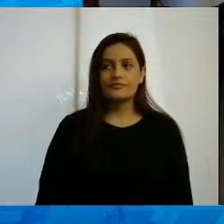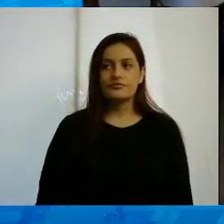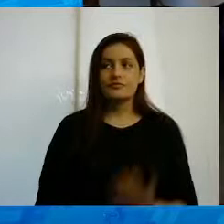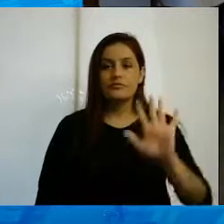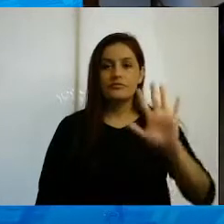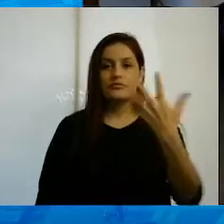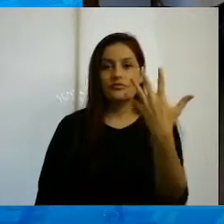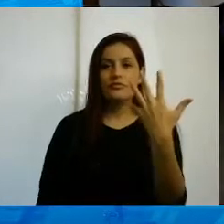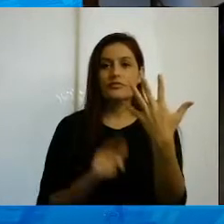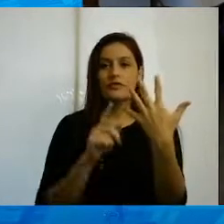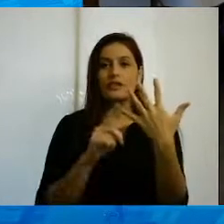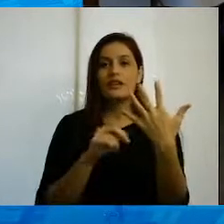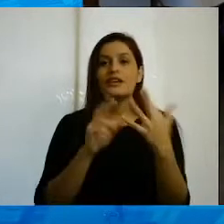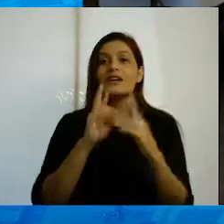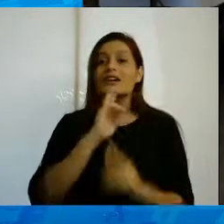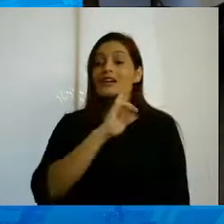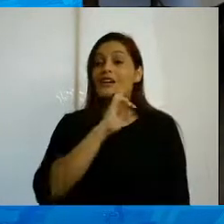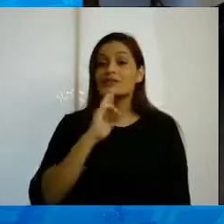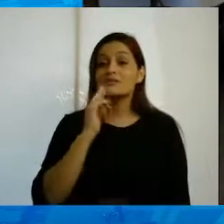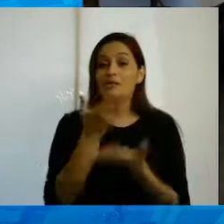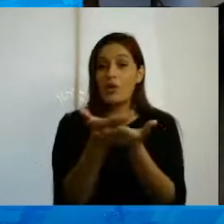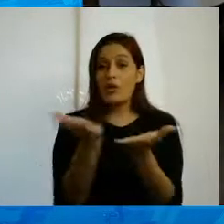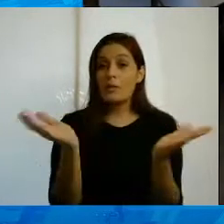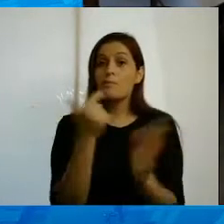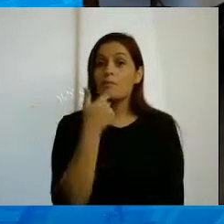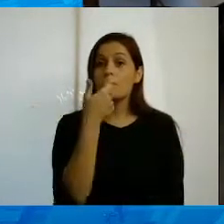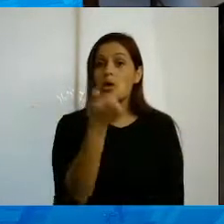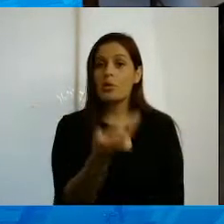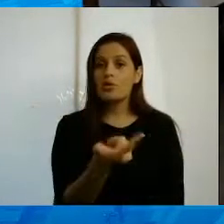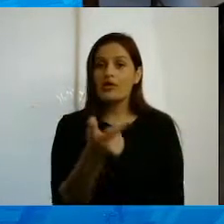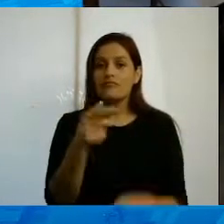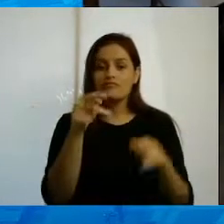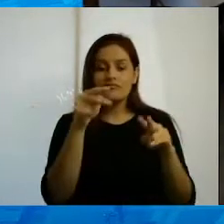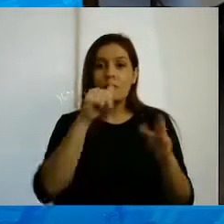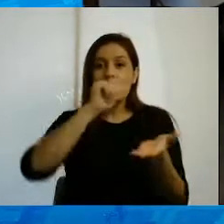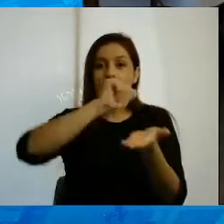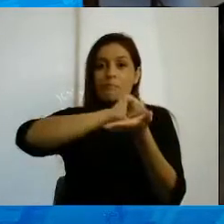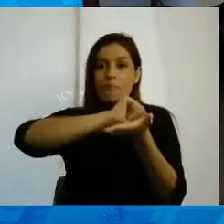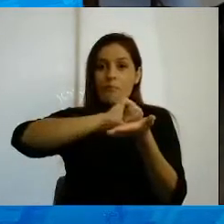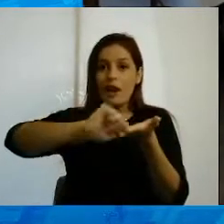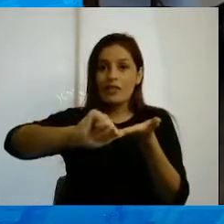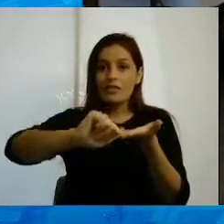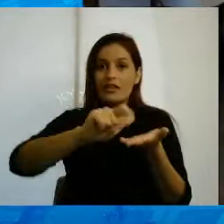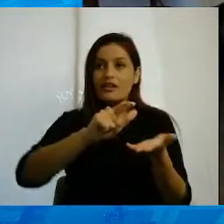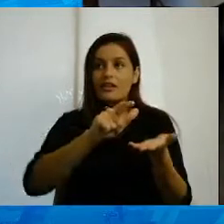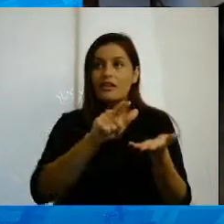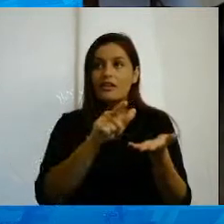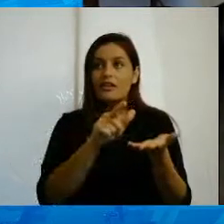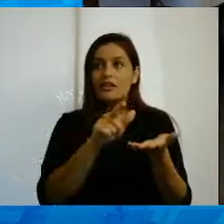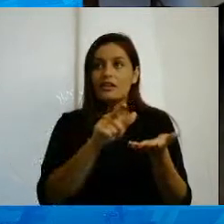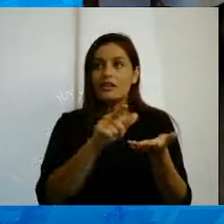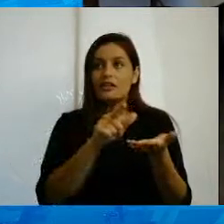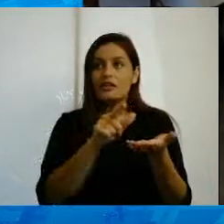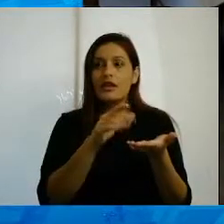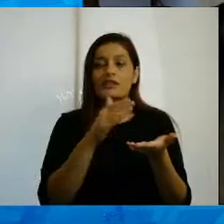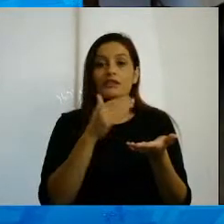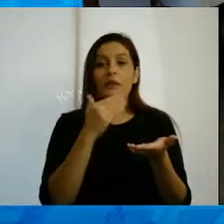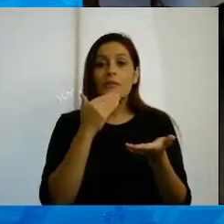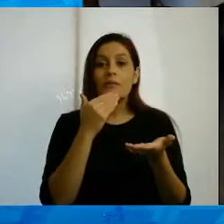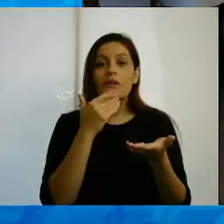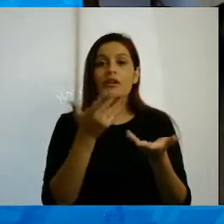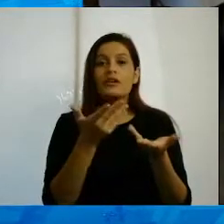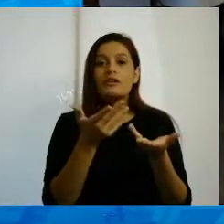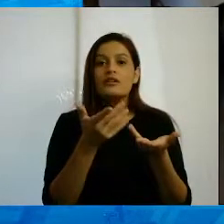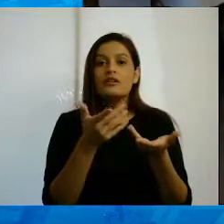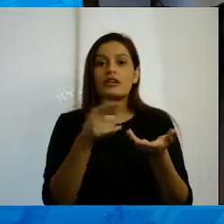5. El gremio de restaurantes consulta sobre las partes por videovigilancia que anuncian los nuevos letreros del centro. Quieren saber si eso también corre para ellos, que tienen